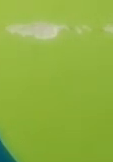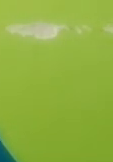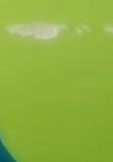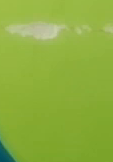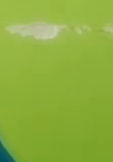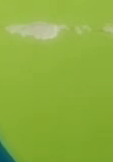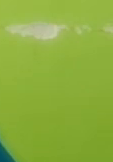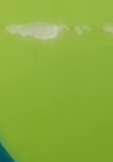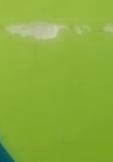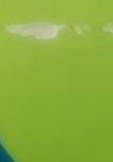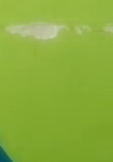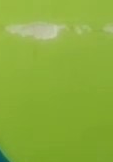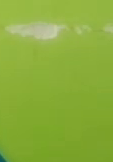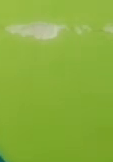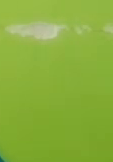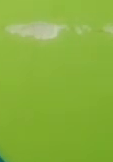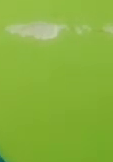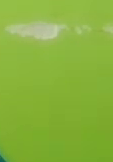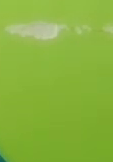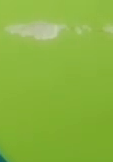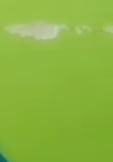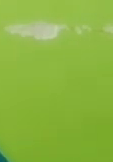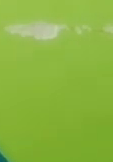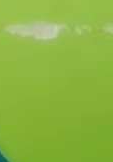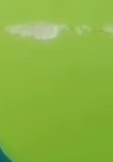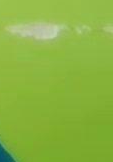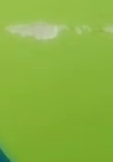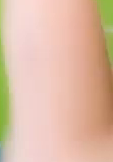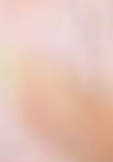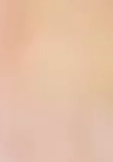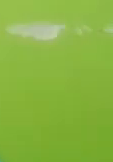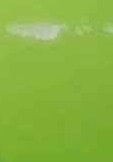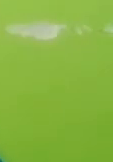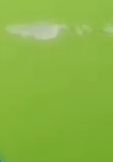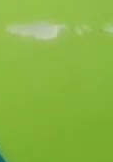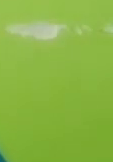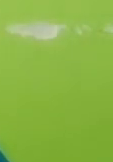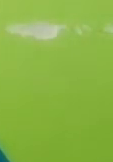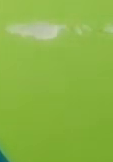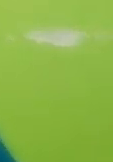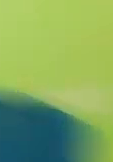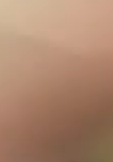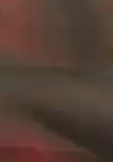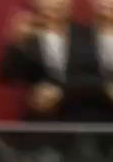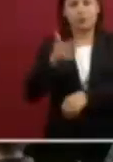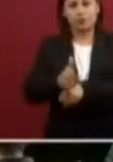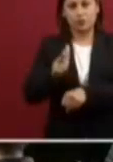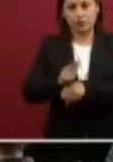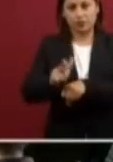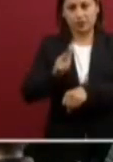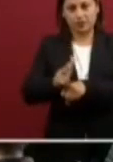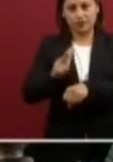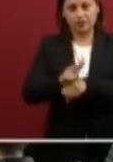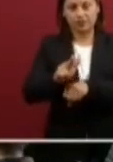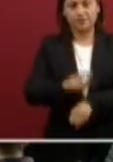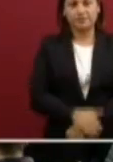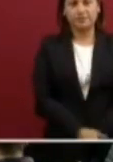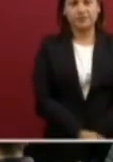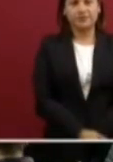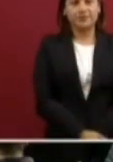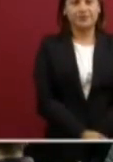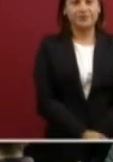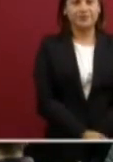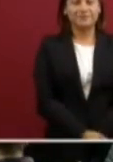en la mañana era el día de hoy que restitución total vamos a ver las imágenes a